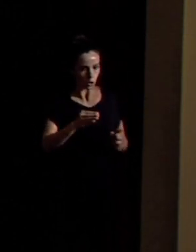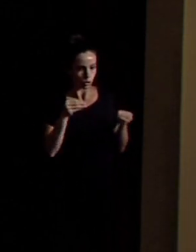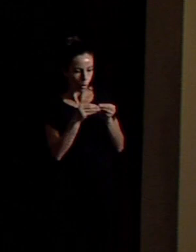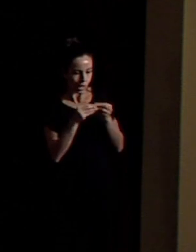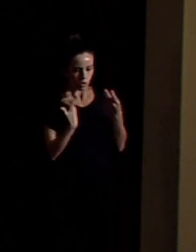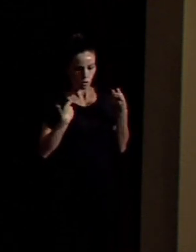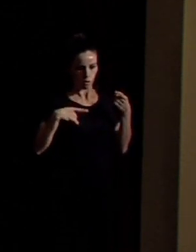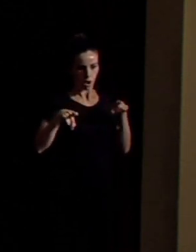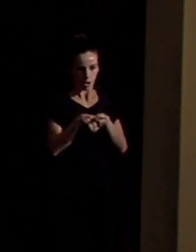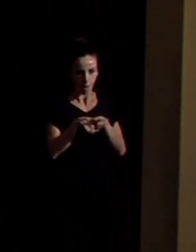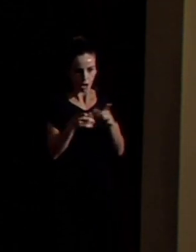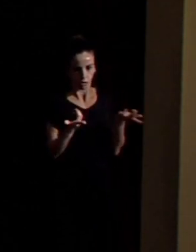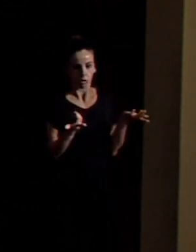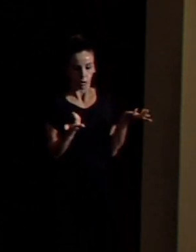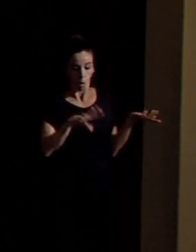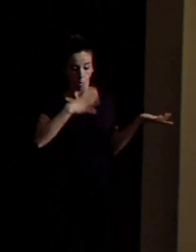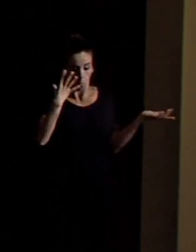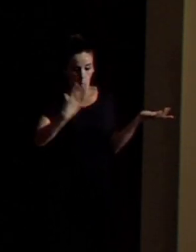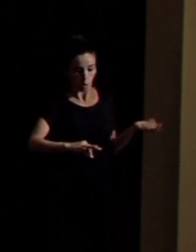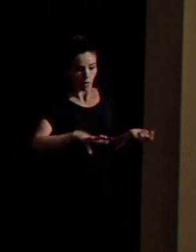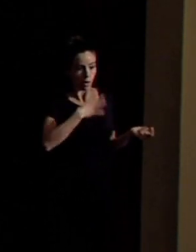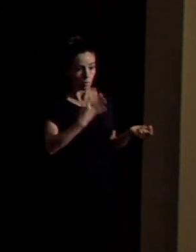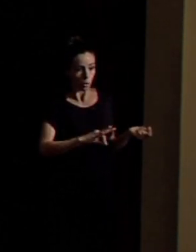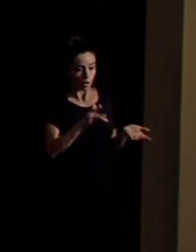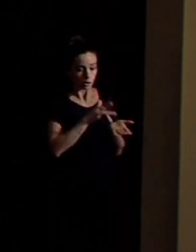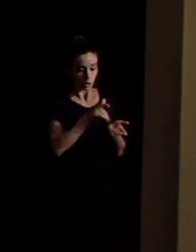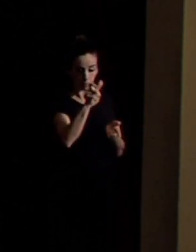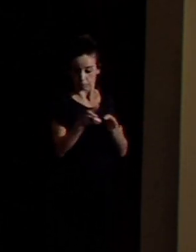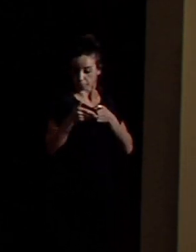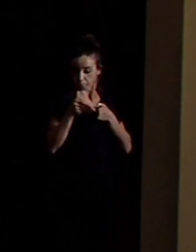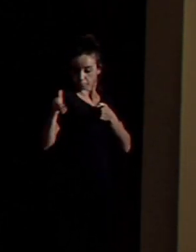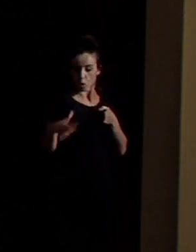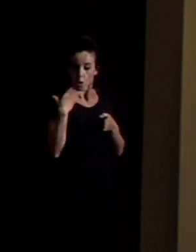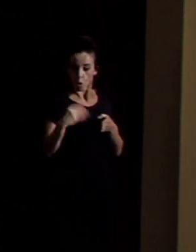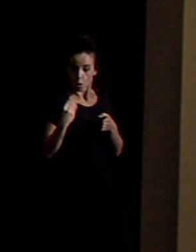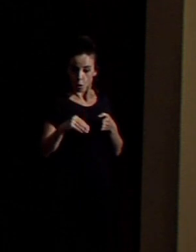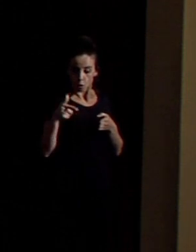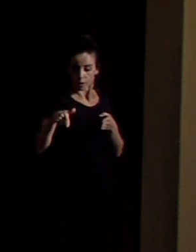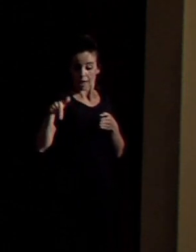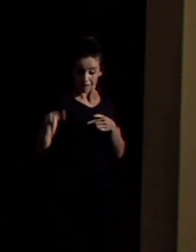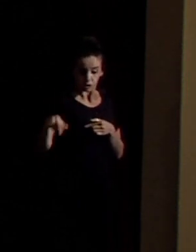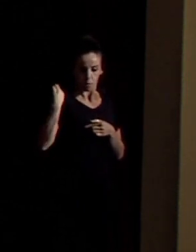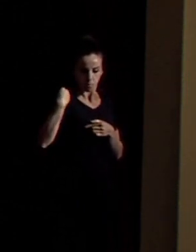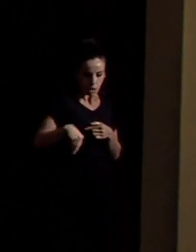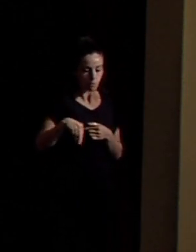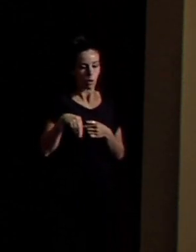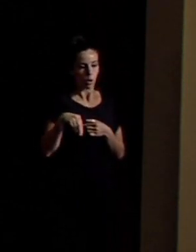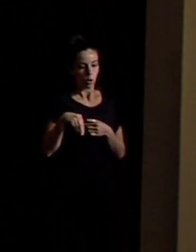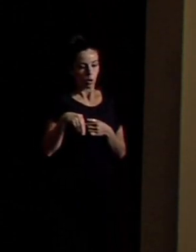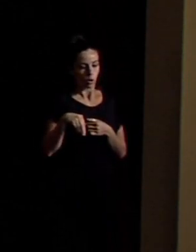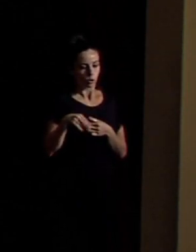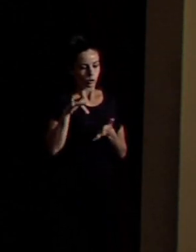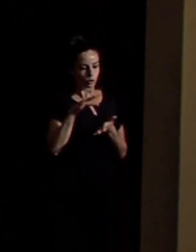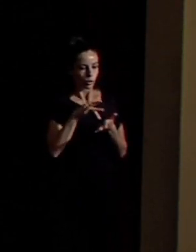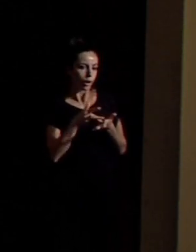nuestro hermano. Es que cabe la posibilidad de que los que tenemos a nuestro alrededor sean esos chicos que van a despedir